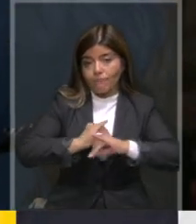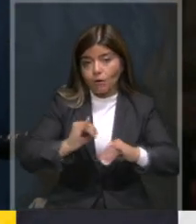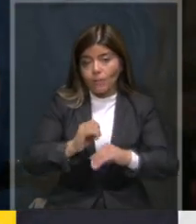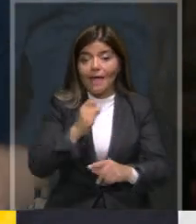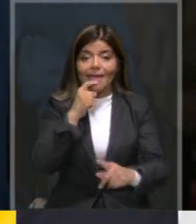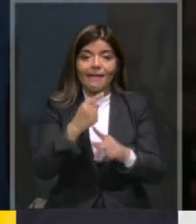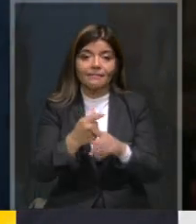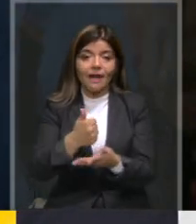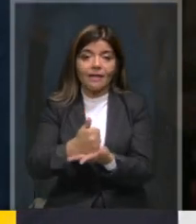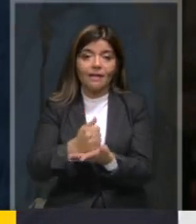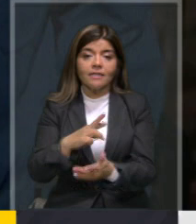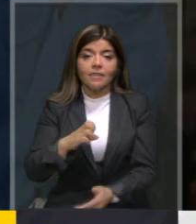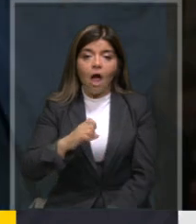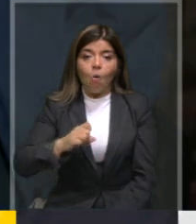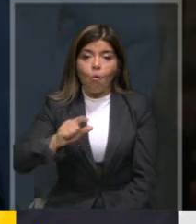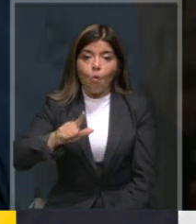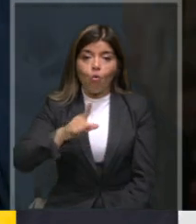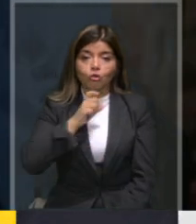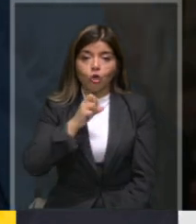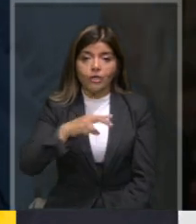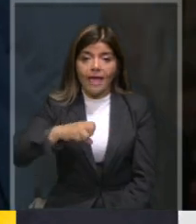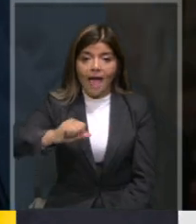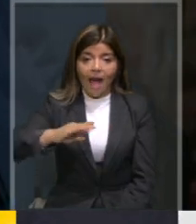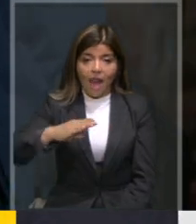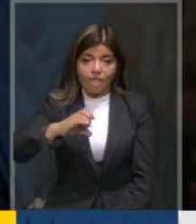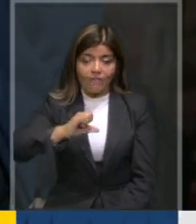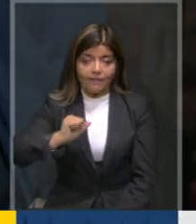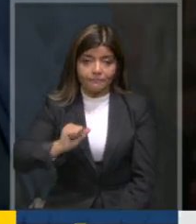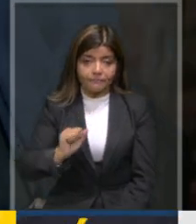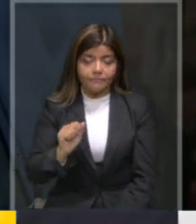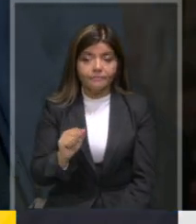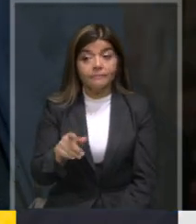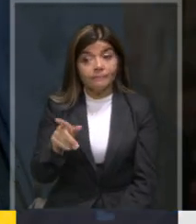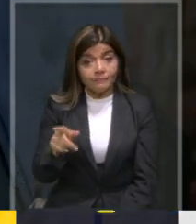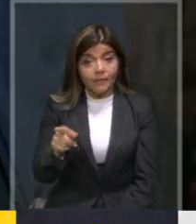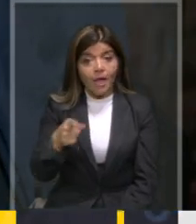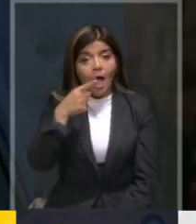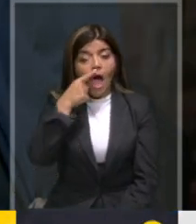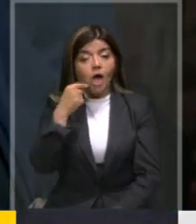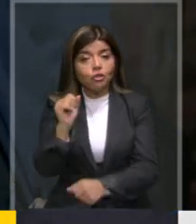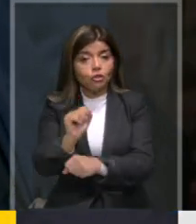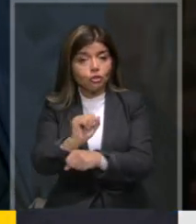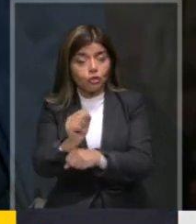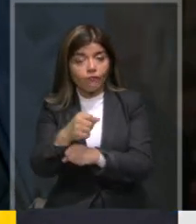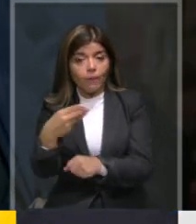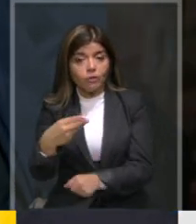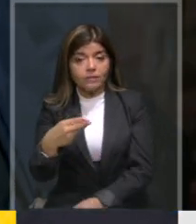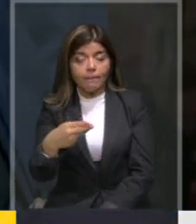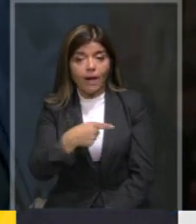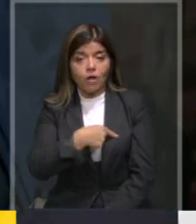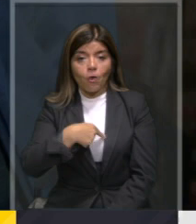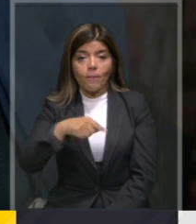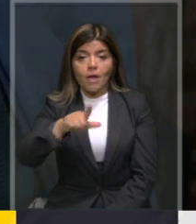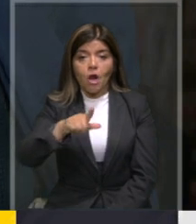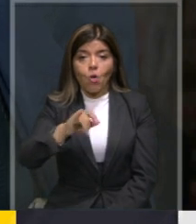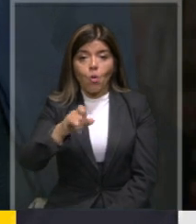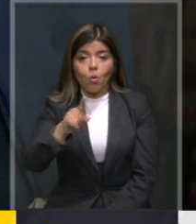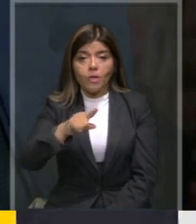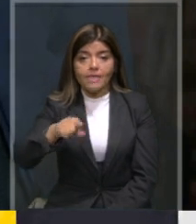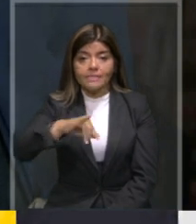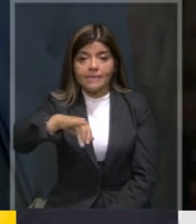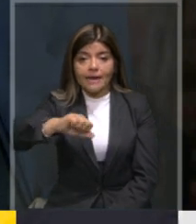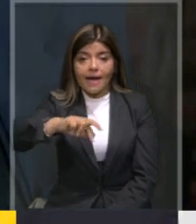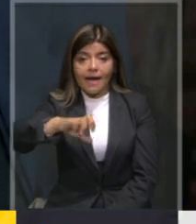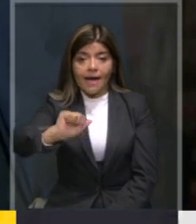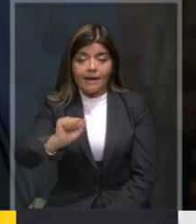alcalde rautorreal Claro tú estás haciendo referencia en este caso a su chofer municipal no a Luis Jara Gallardo quien realizaba estos